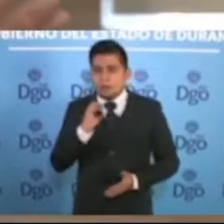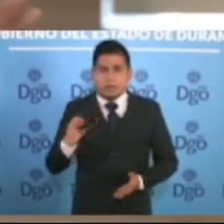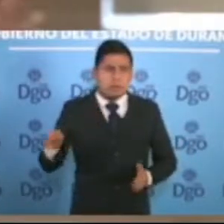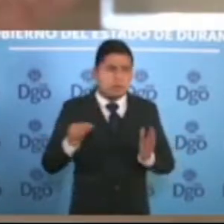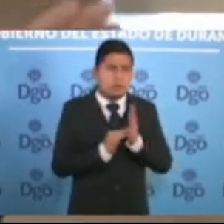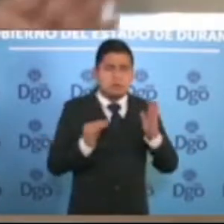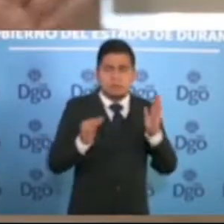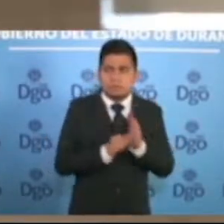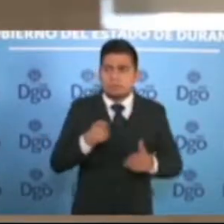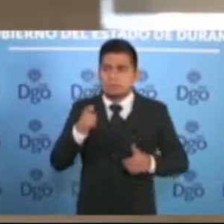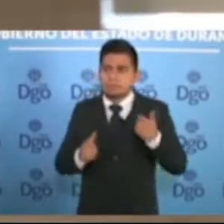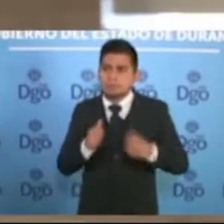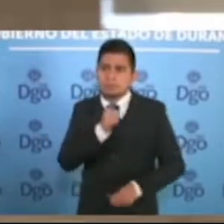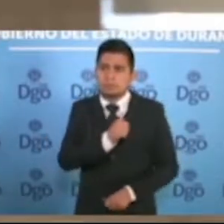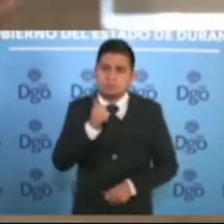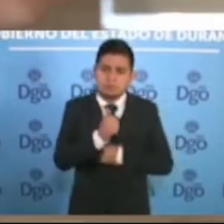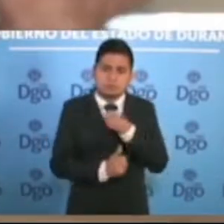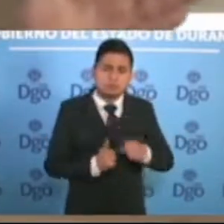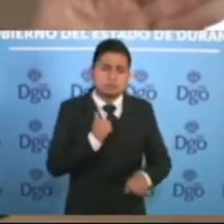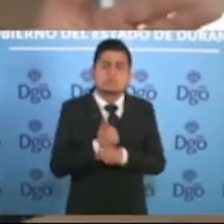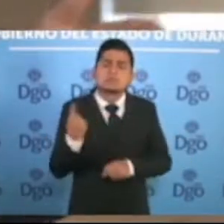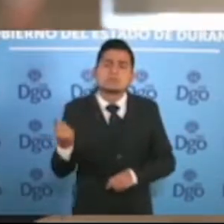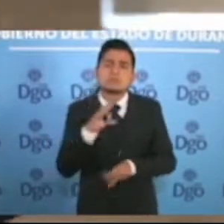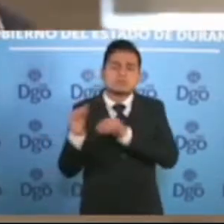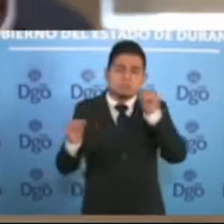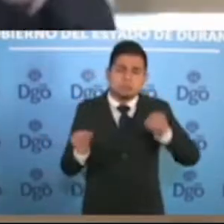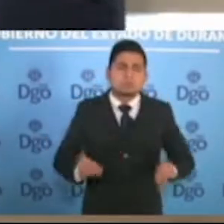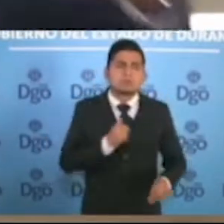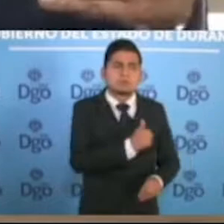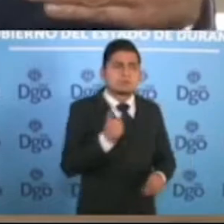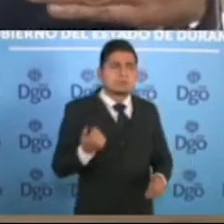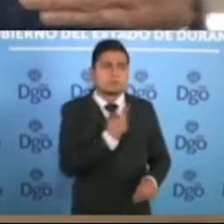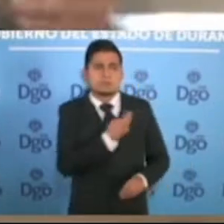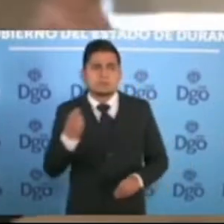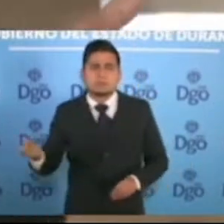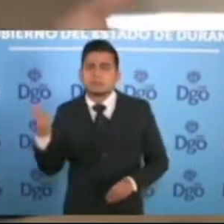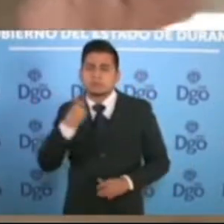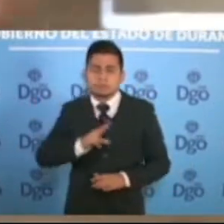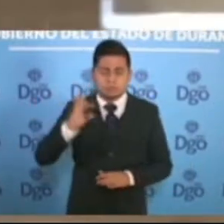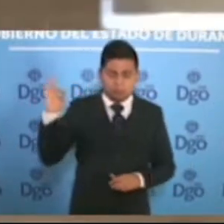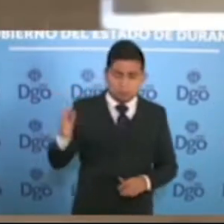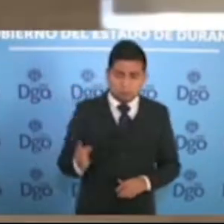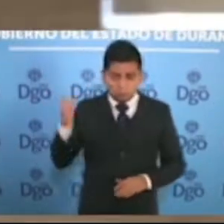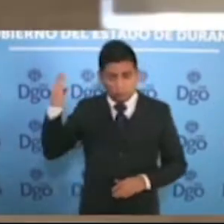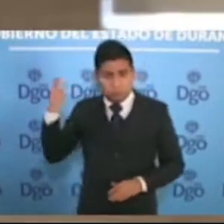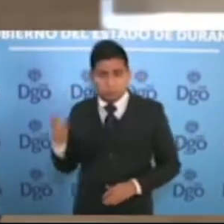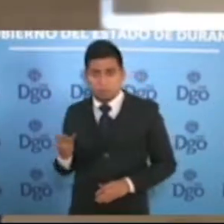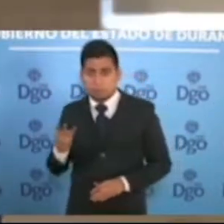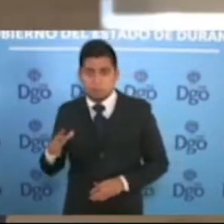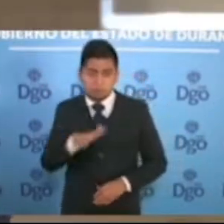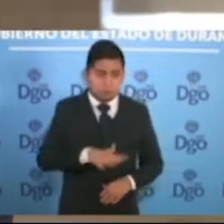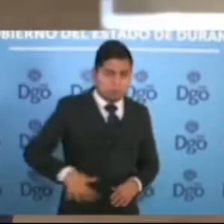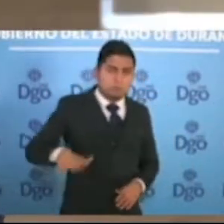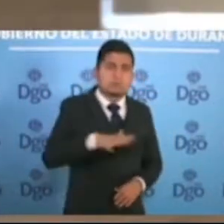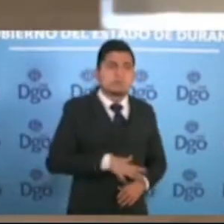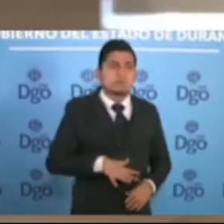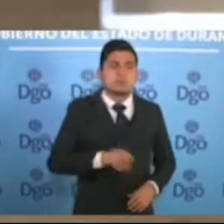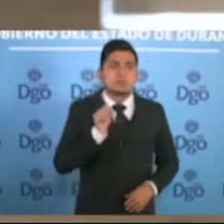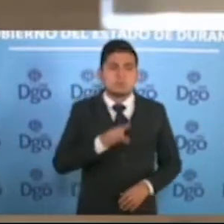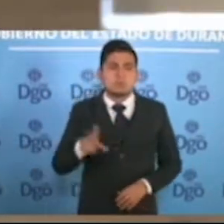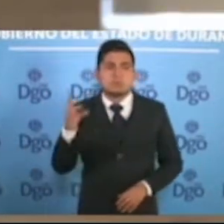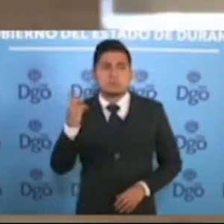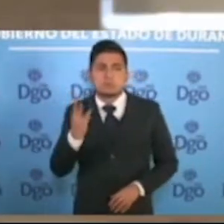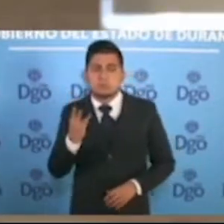de pesos por año, que se distribuía dos terceras partes para los municipios y una tercera para el